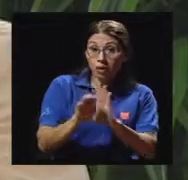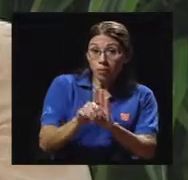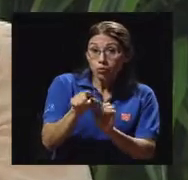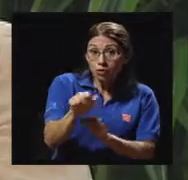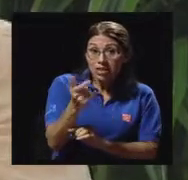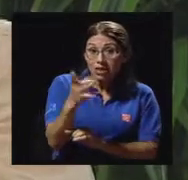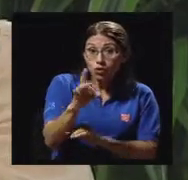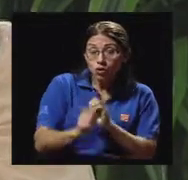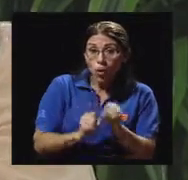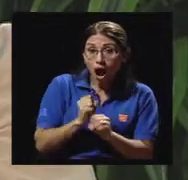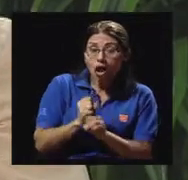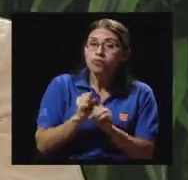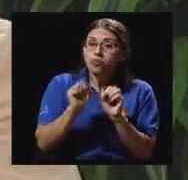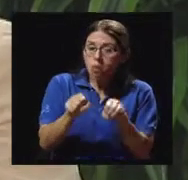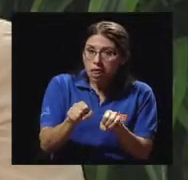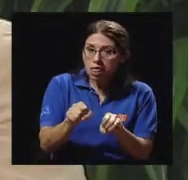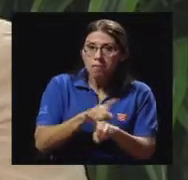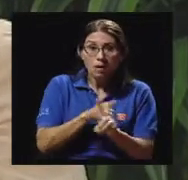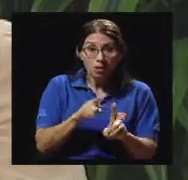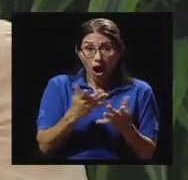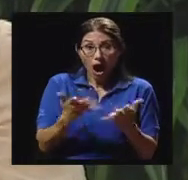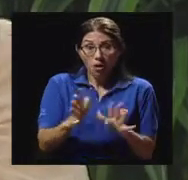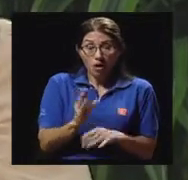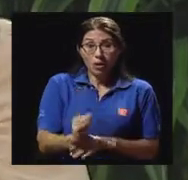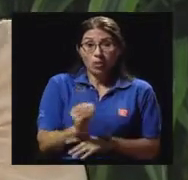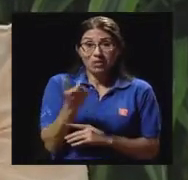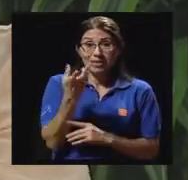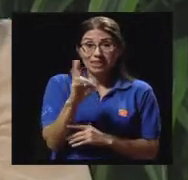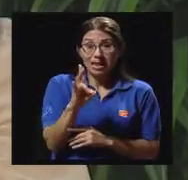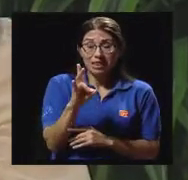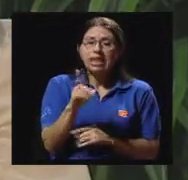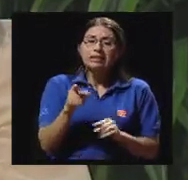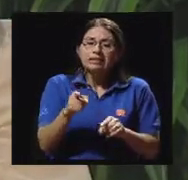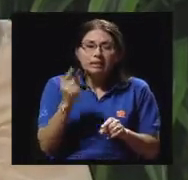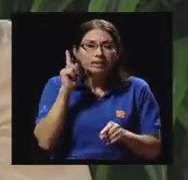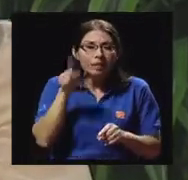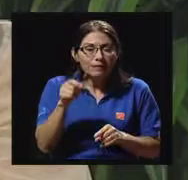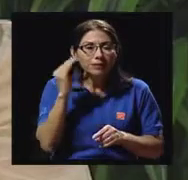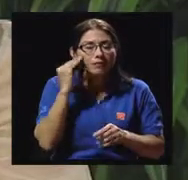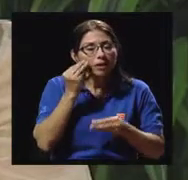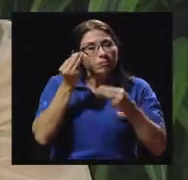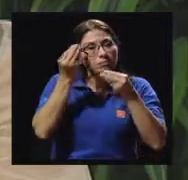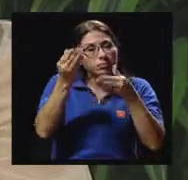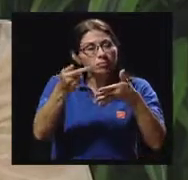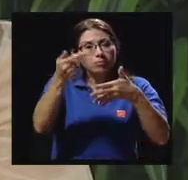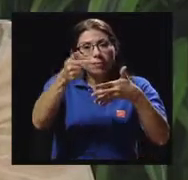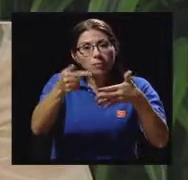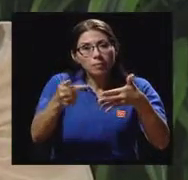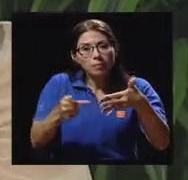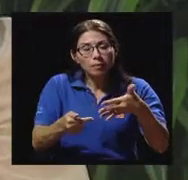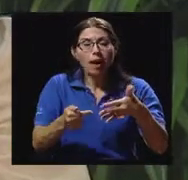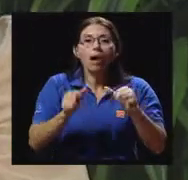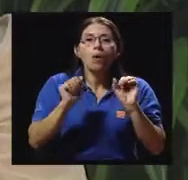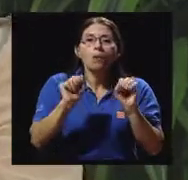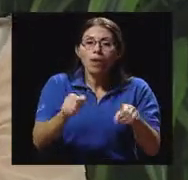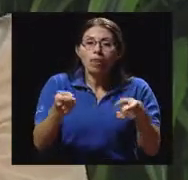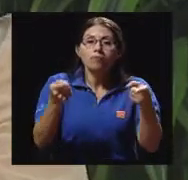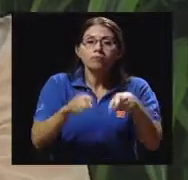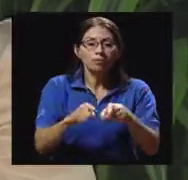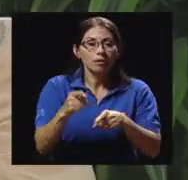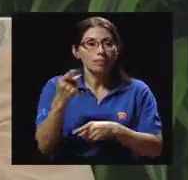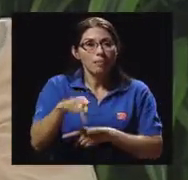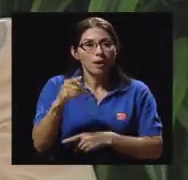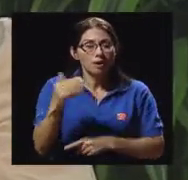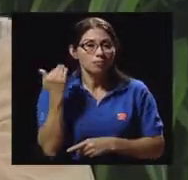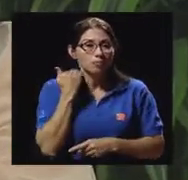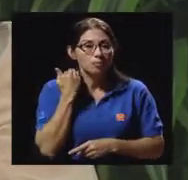bueno, tenés 17, estás consumiendo, ¿qué es lo que puedo hacer? ¿Cómo puedes no arriesgarte en este tema? Y